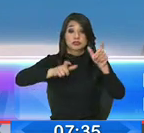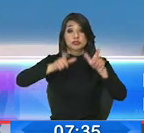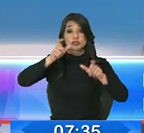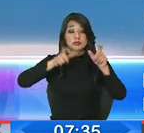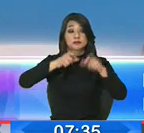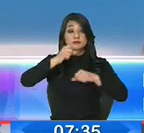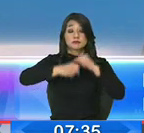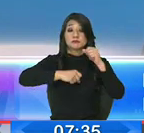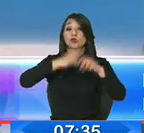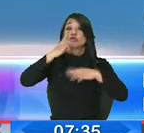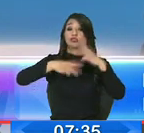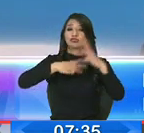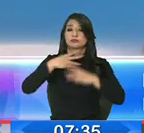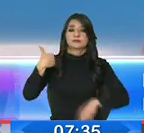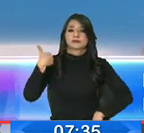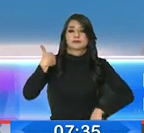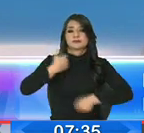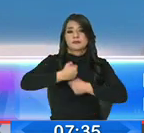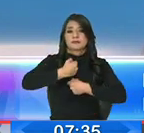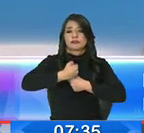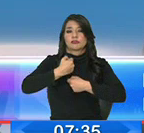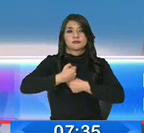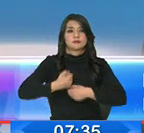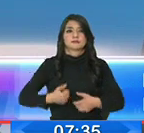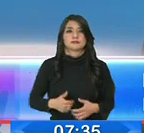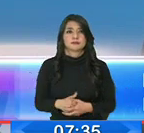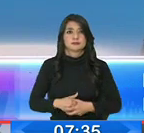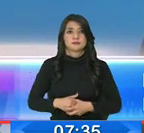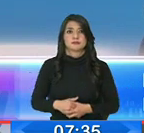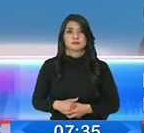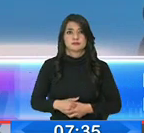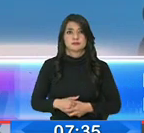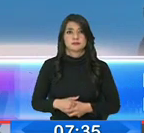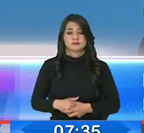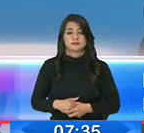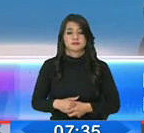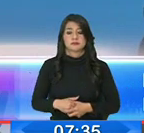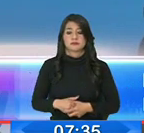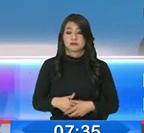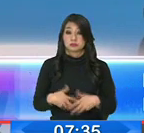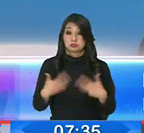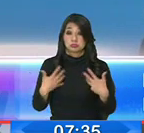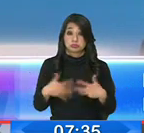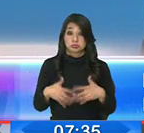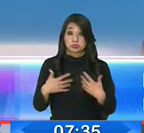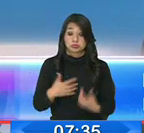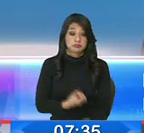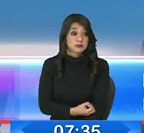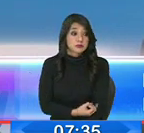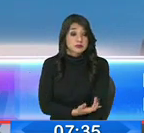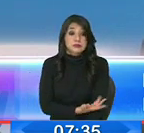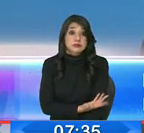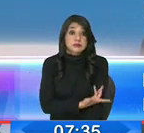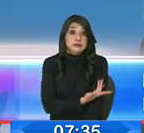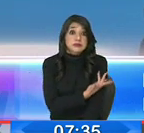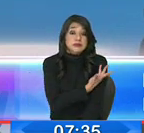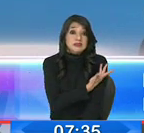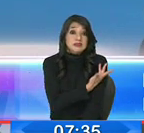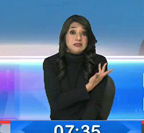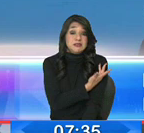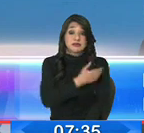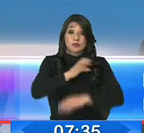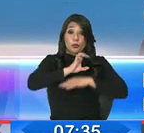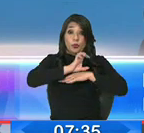no tienen un puesto de trabajo. Eso tiene que estremecernos y en el caso